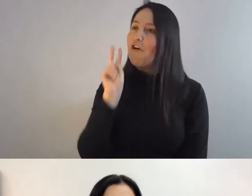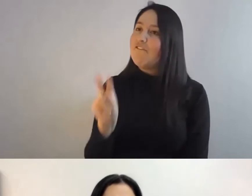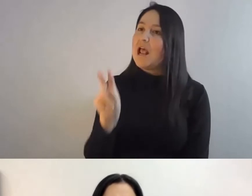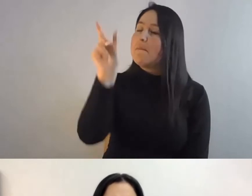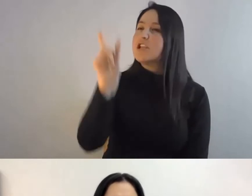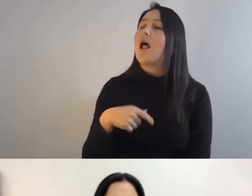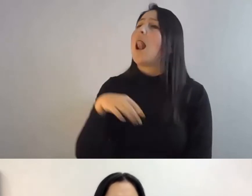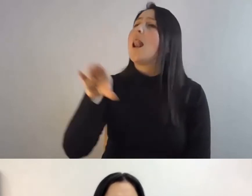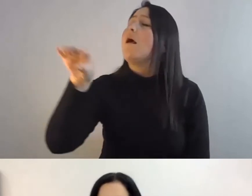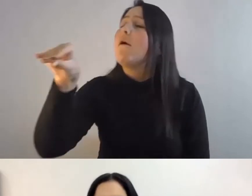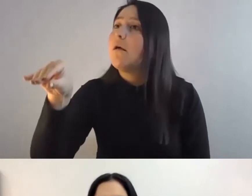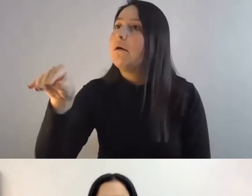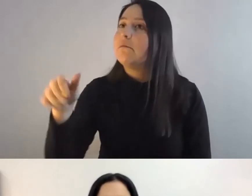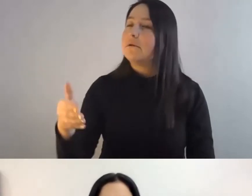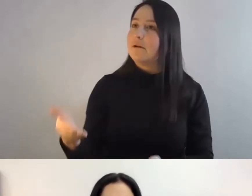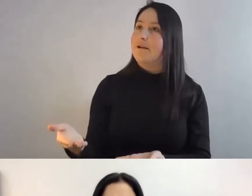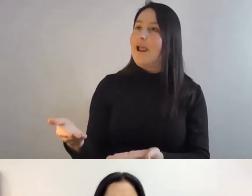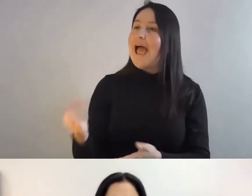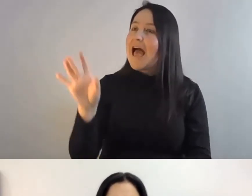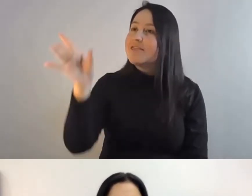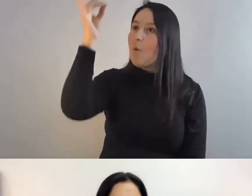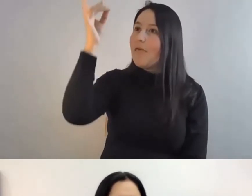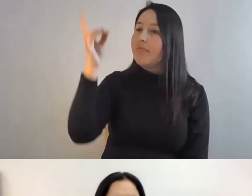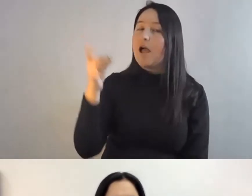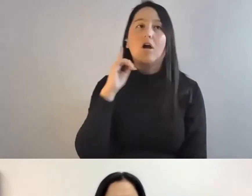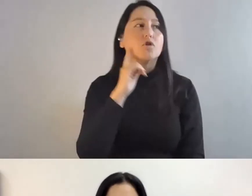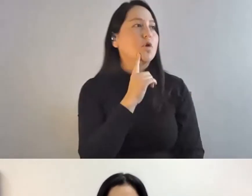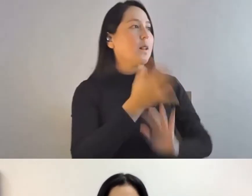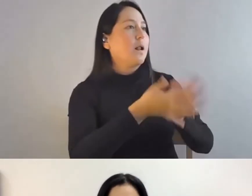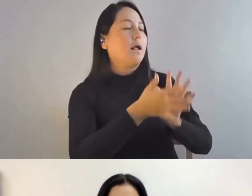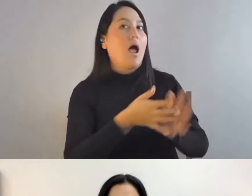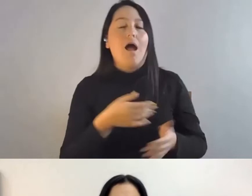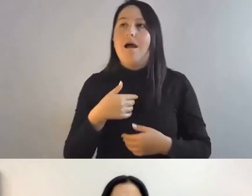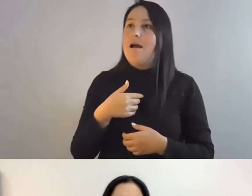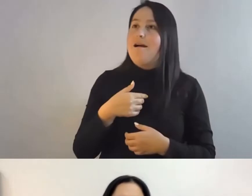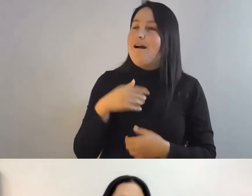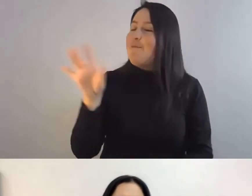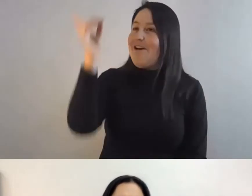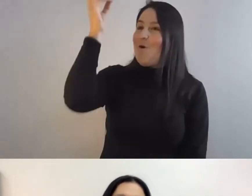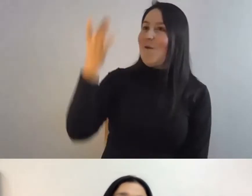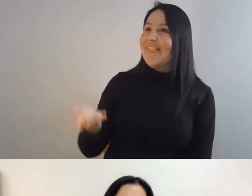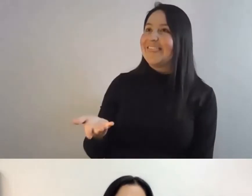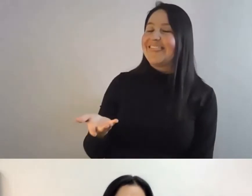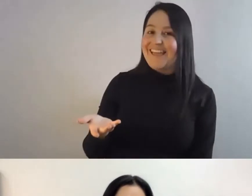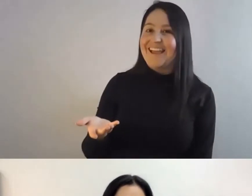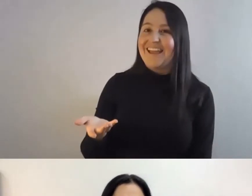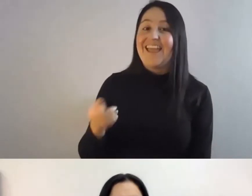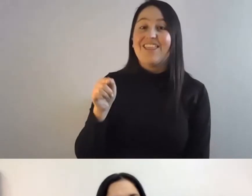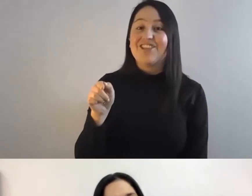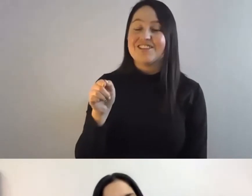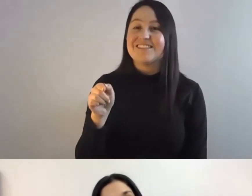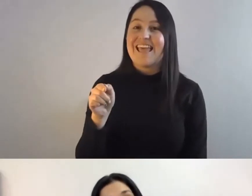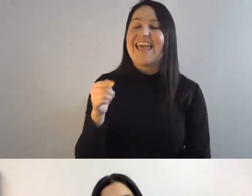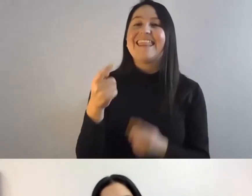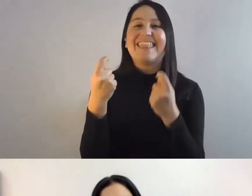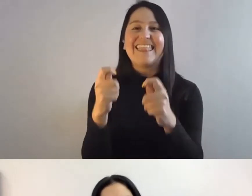o le dice y se da cuenta y le dice que es sordo, le habla, enseña, ahí uno no se da cuenta. Entonces, es un poco eso, trabajar esa reflexión